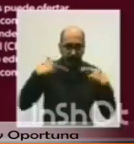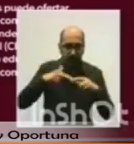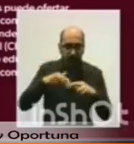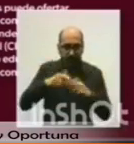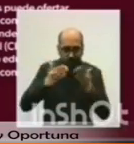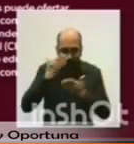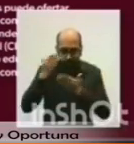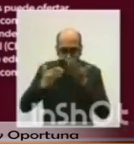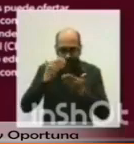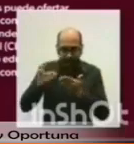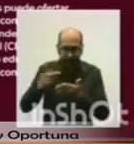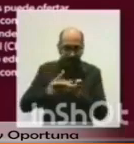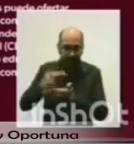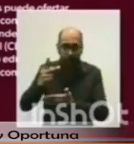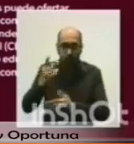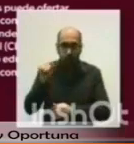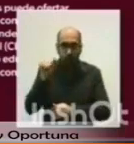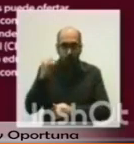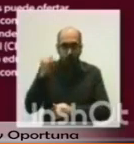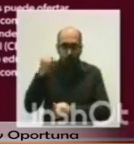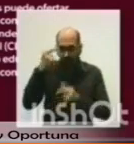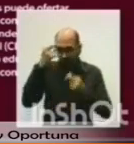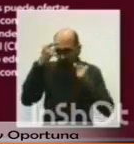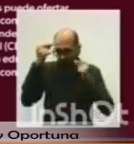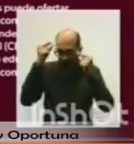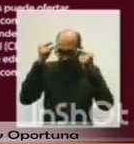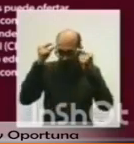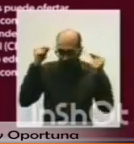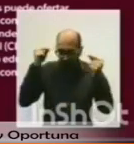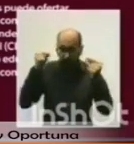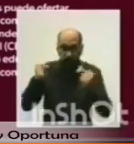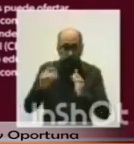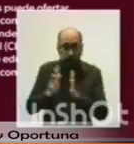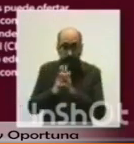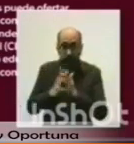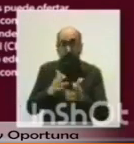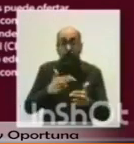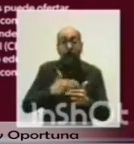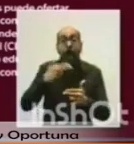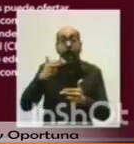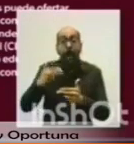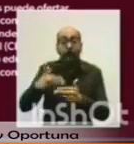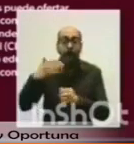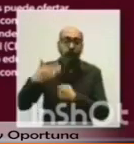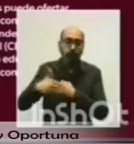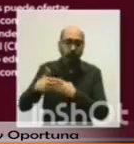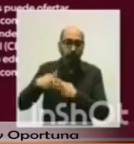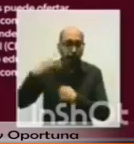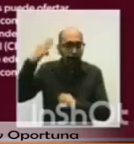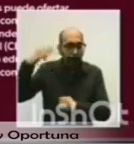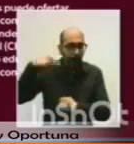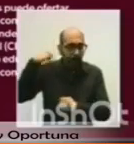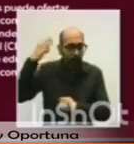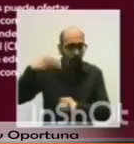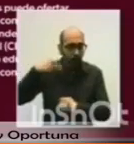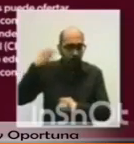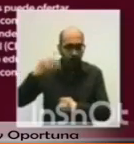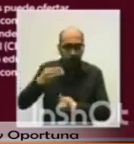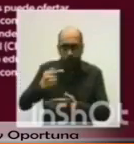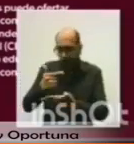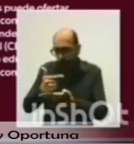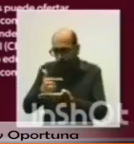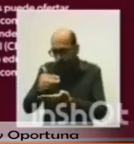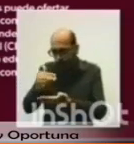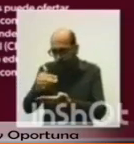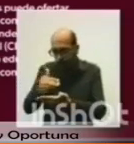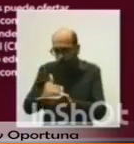que terminan en junio, ellos, como ya lo hemos comentado, participarán hasta el mes de marzo en la convocatoria de asignación,